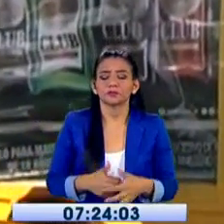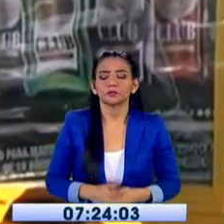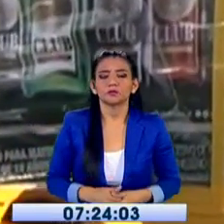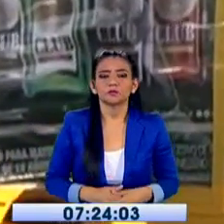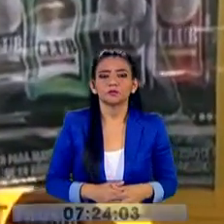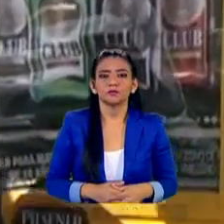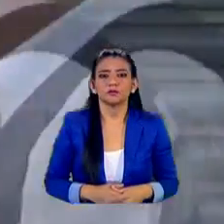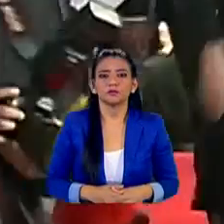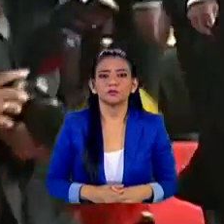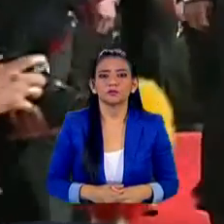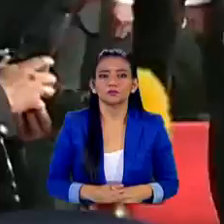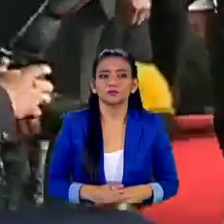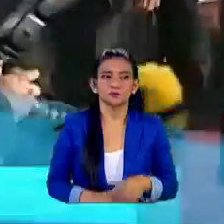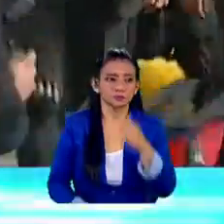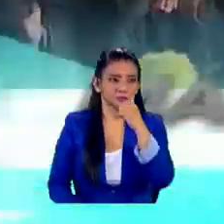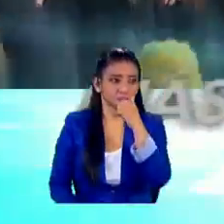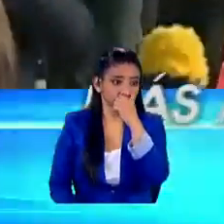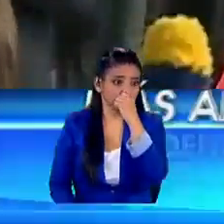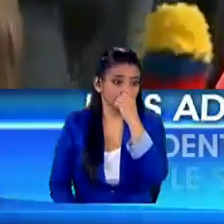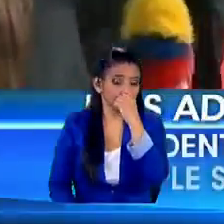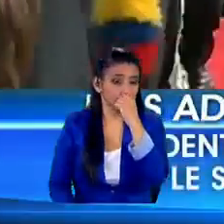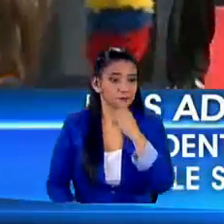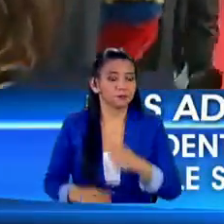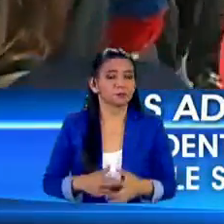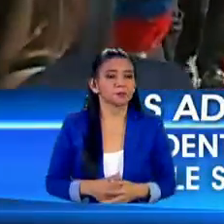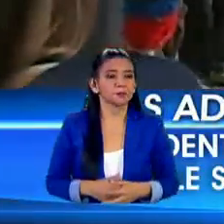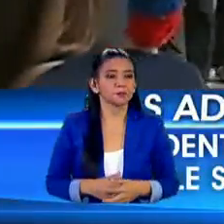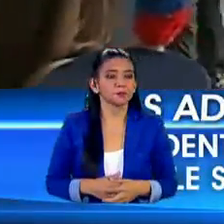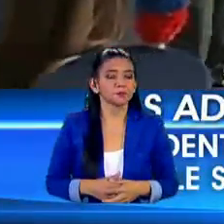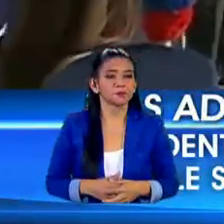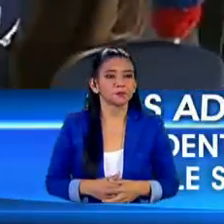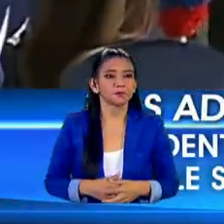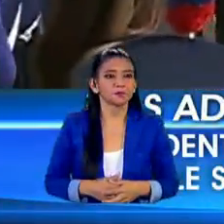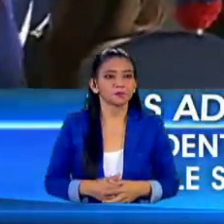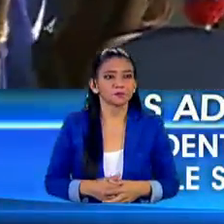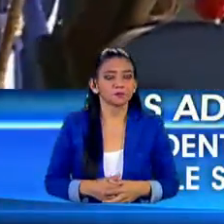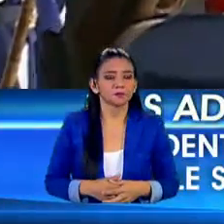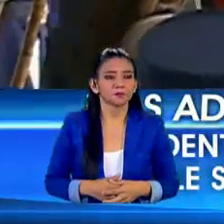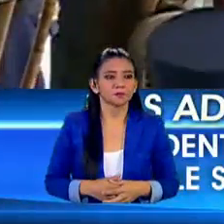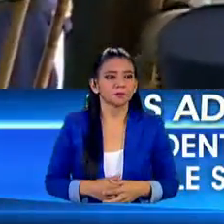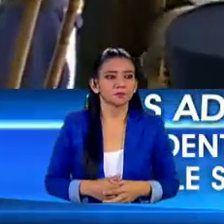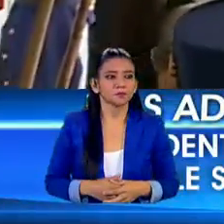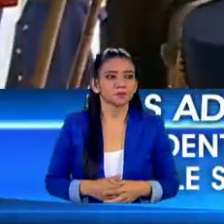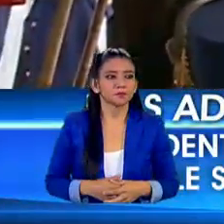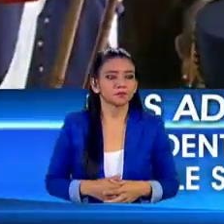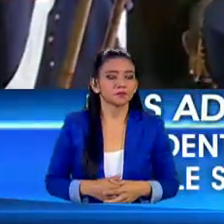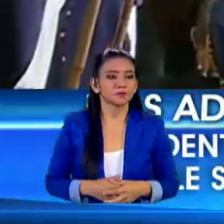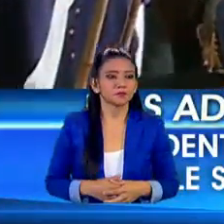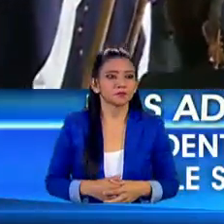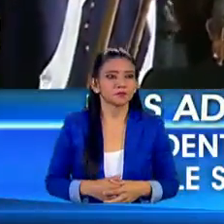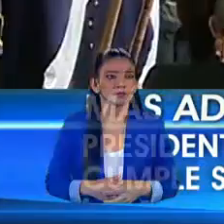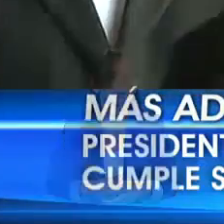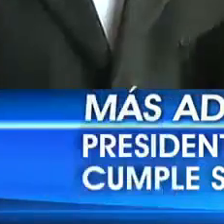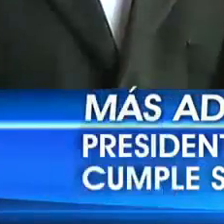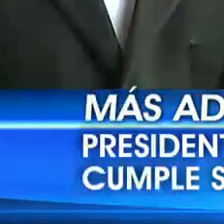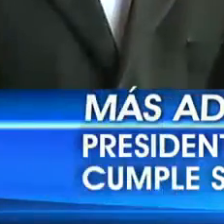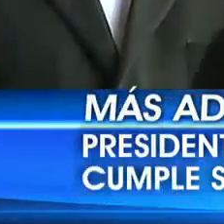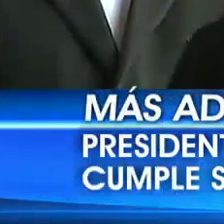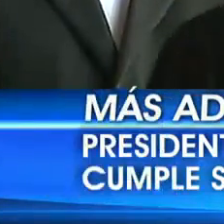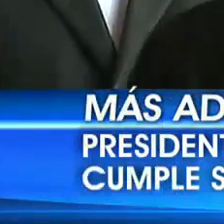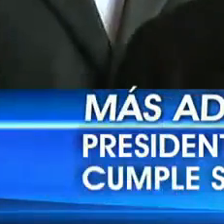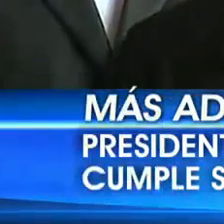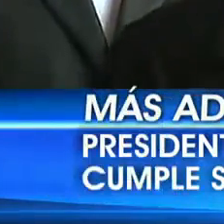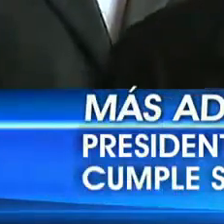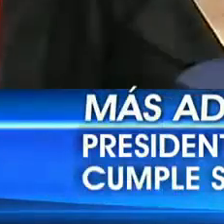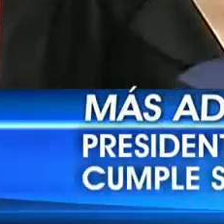Saona. Y más adelante, la presidenta de Brasil, Dilma Rousseff, se reunió con el primer mandatario, Rafael Correa. Uno de los